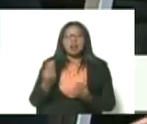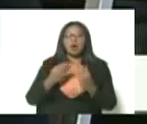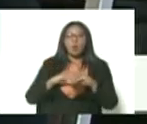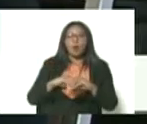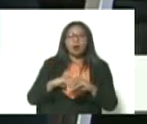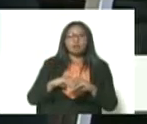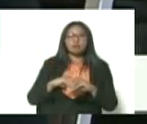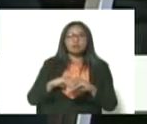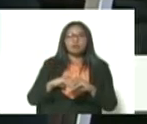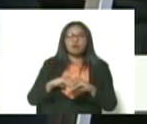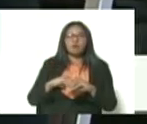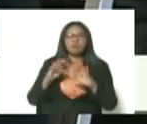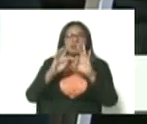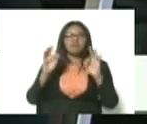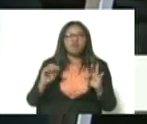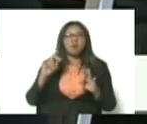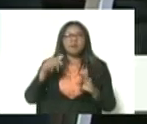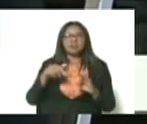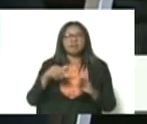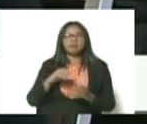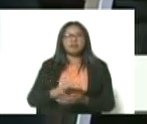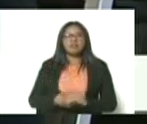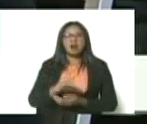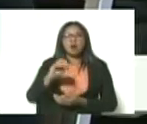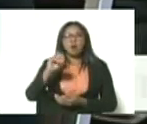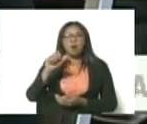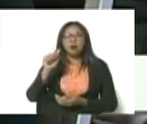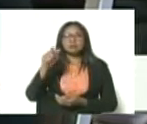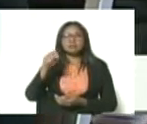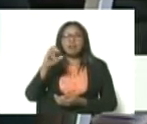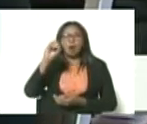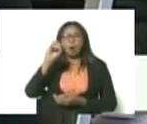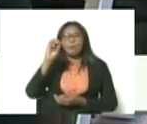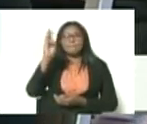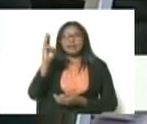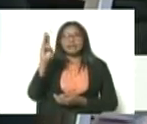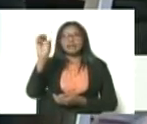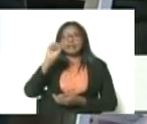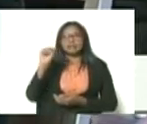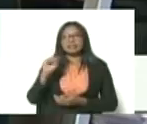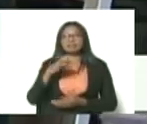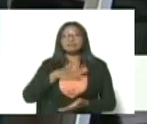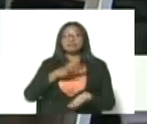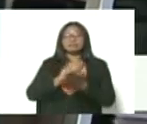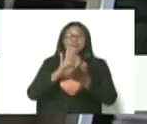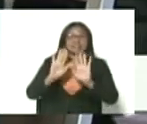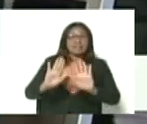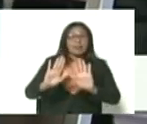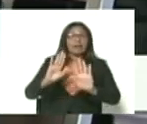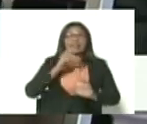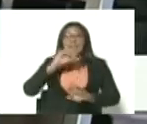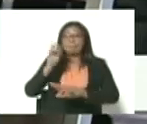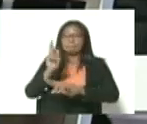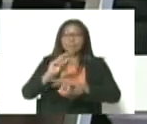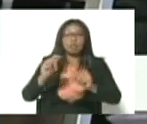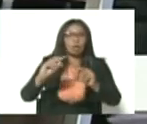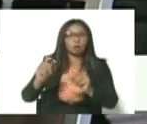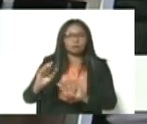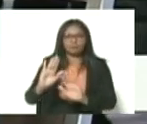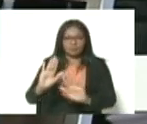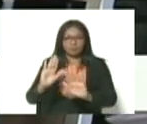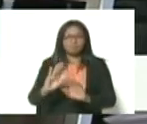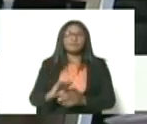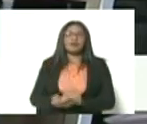para acceder al mecanismo COVAX de la OPS. Y bueno, finalmente... Ya va a quedar muy rápido. La segunda. ¿Cómo van las